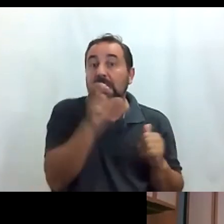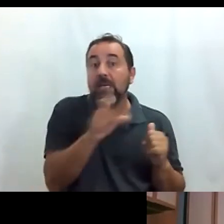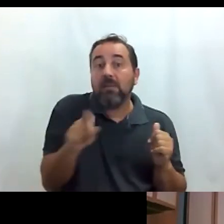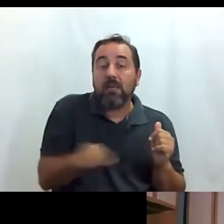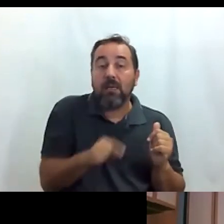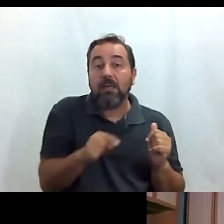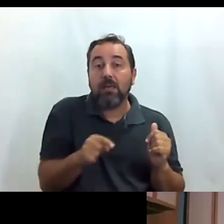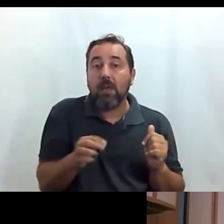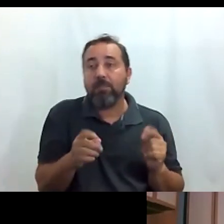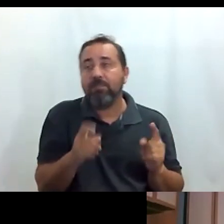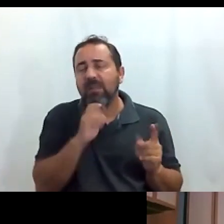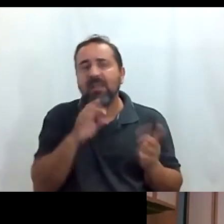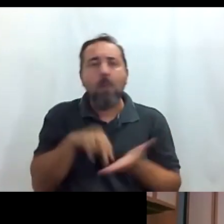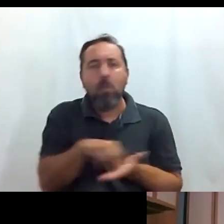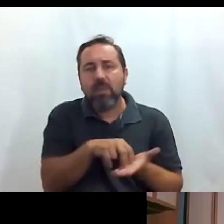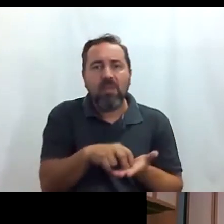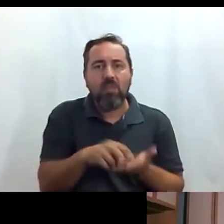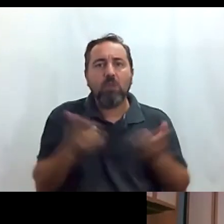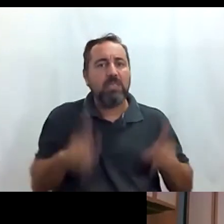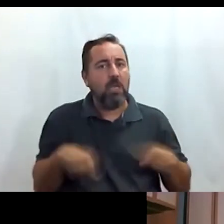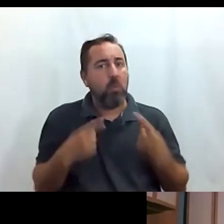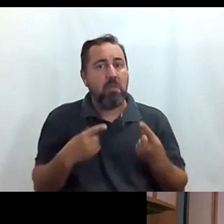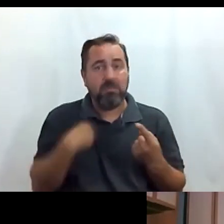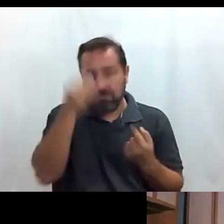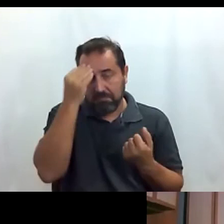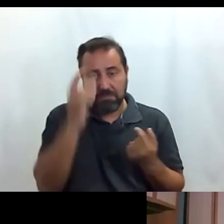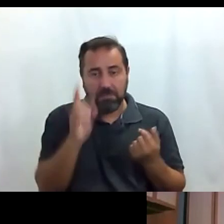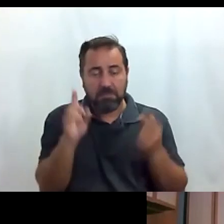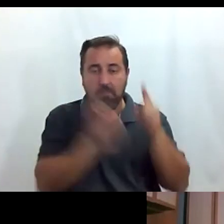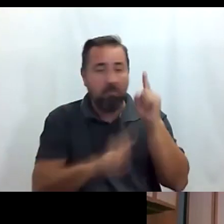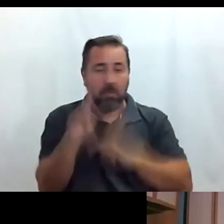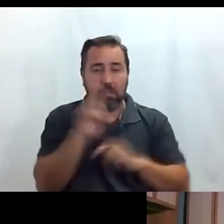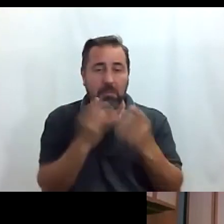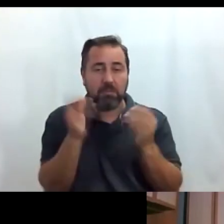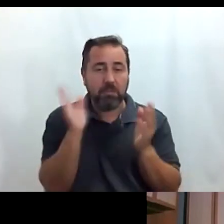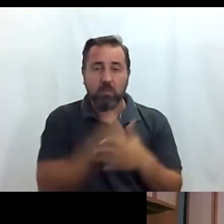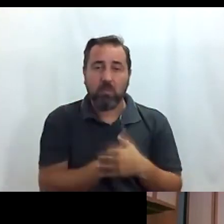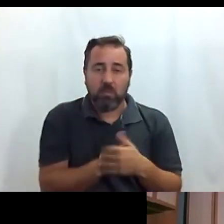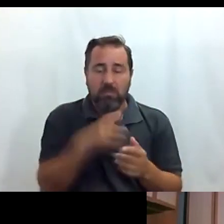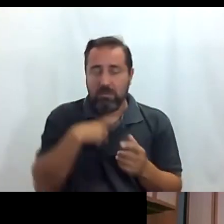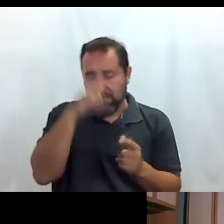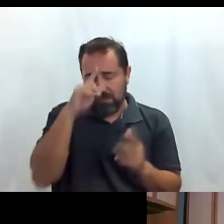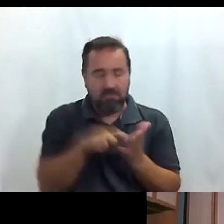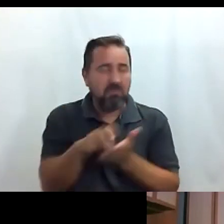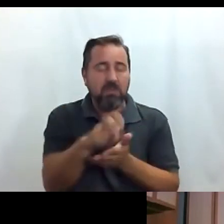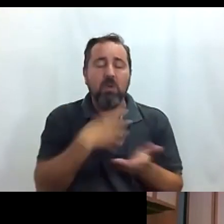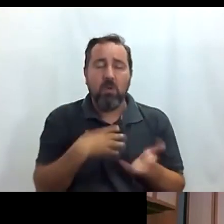que tenga dificultades de movilidad o venga en silla de ruedas no va a tener muchos problemas para moverse por la ciudad me